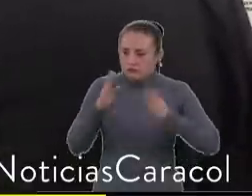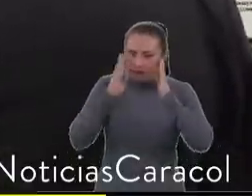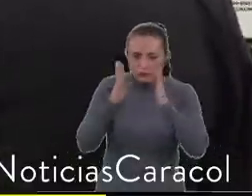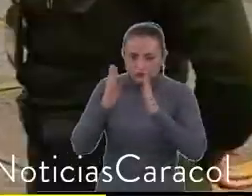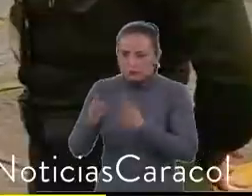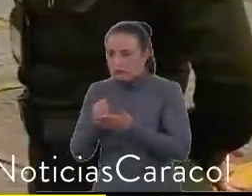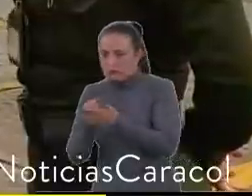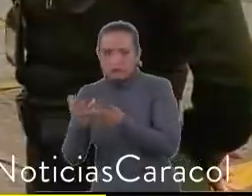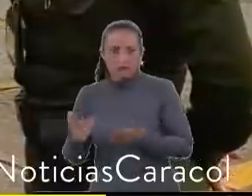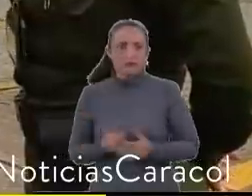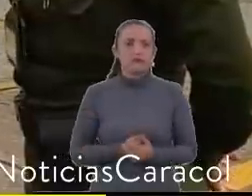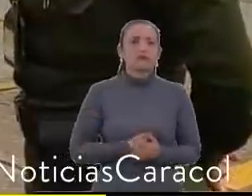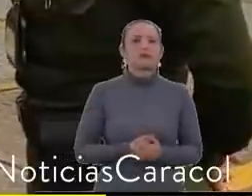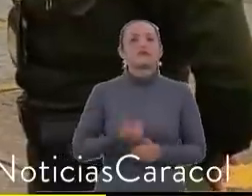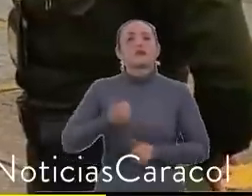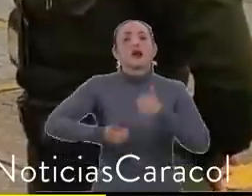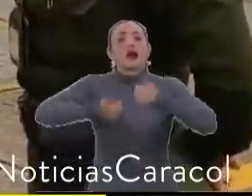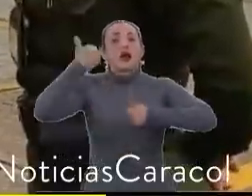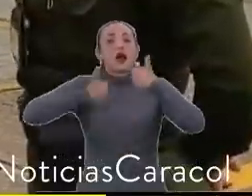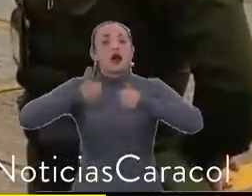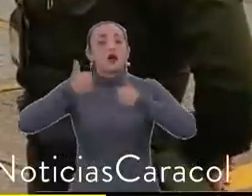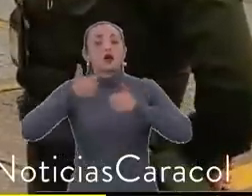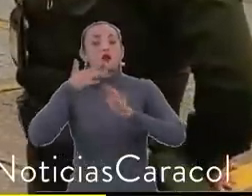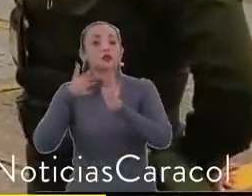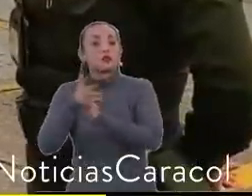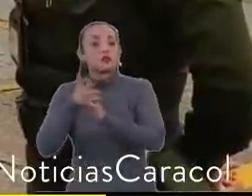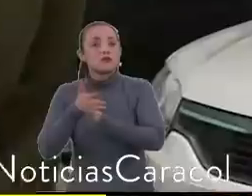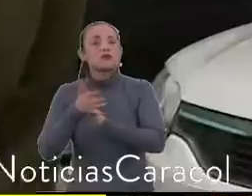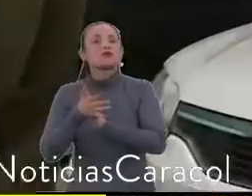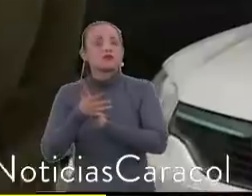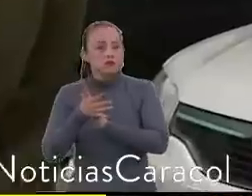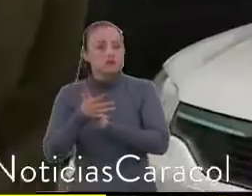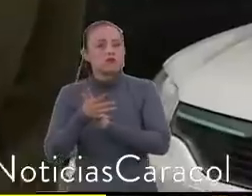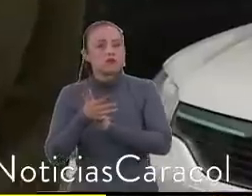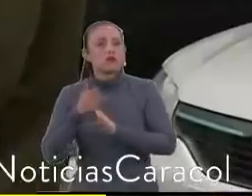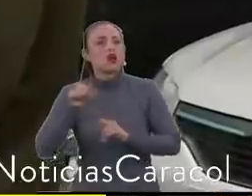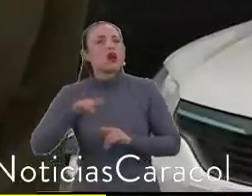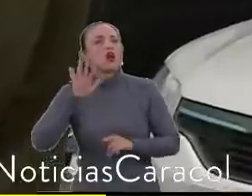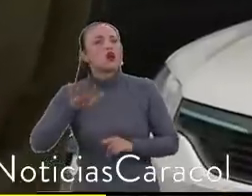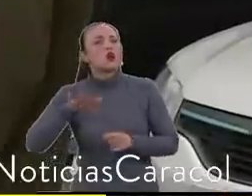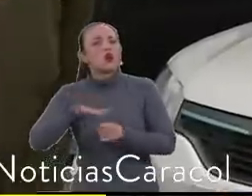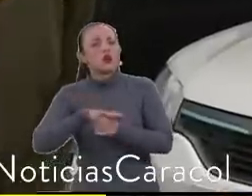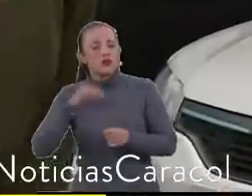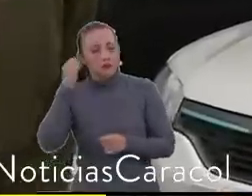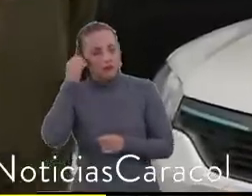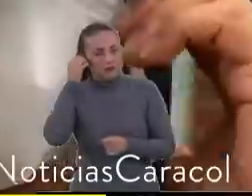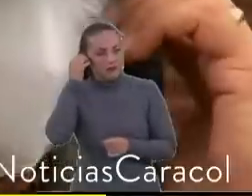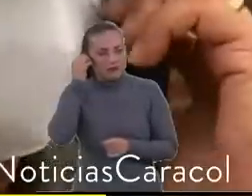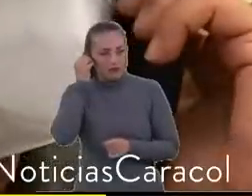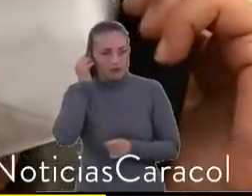atenderlo. Las autoridades reiteraron que cuentan con la policía para su acompañamiento cuando necesiten sacar dinero